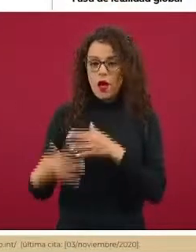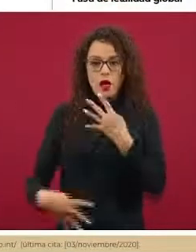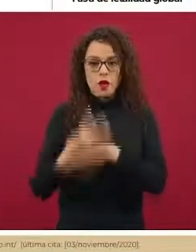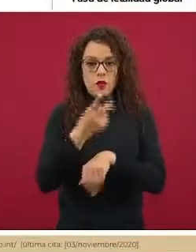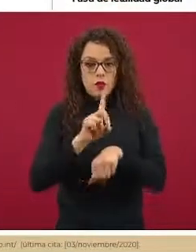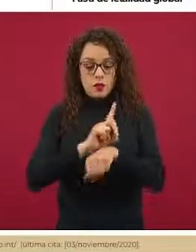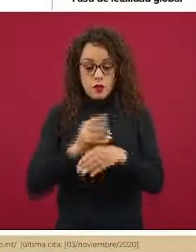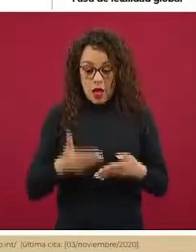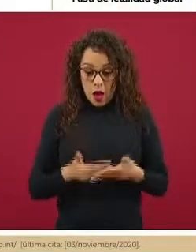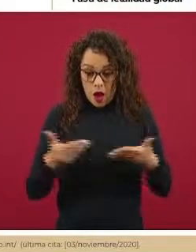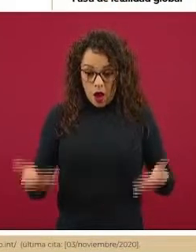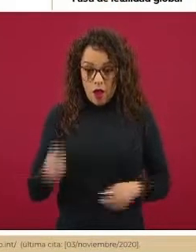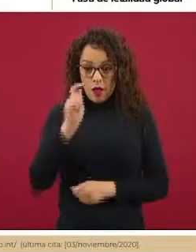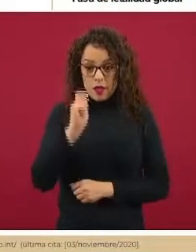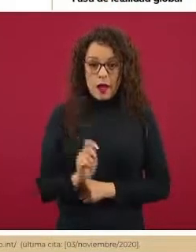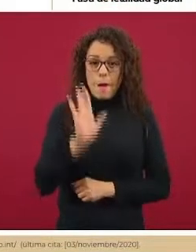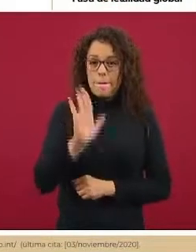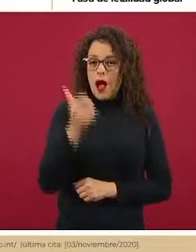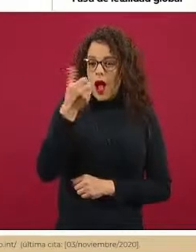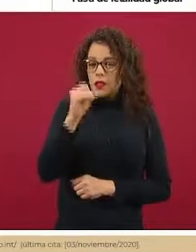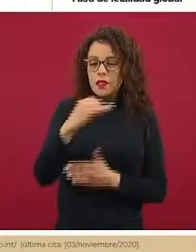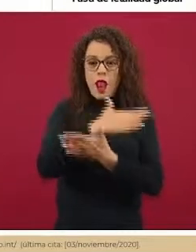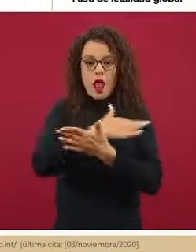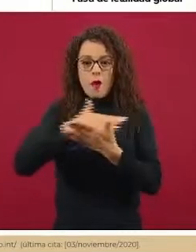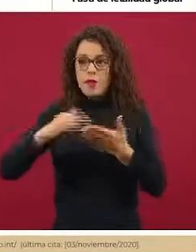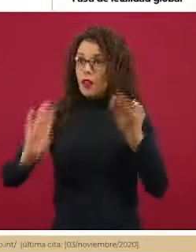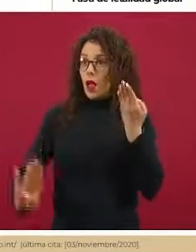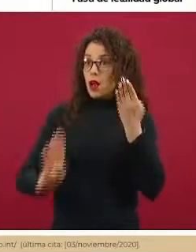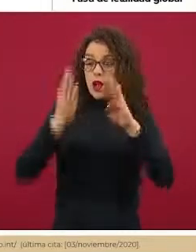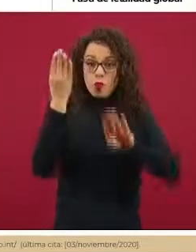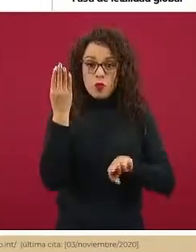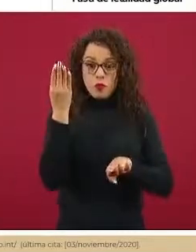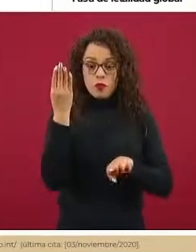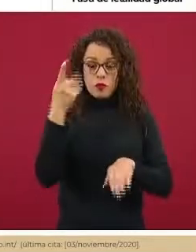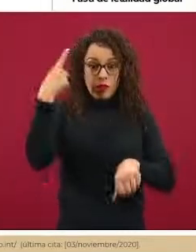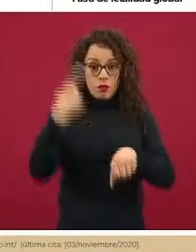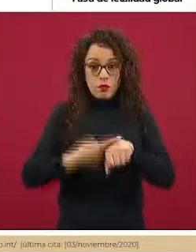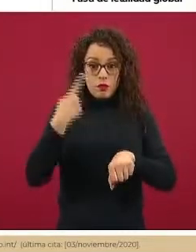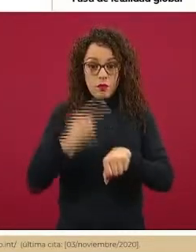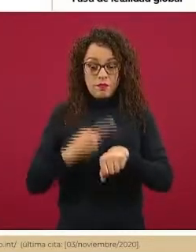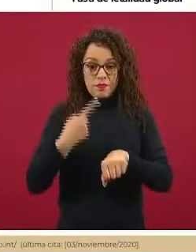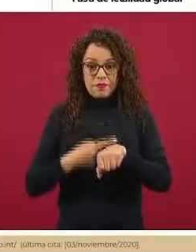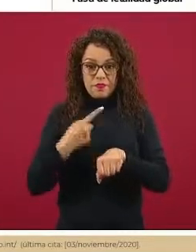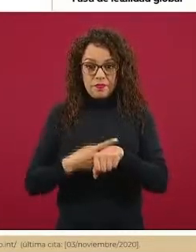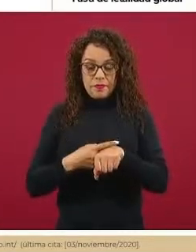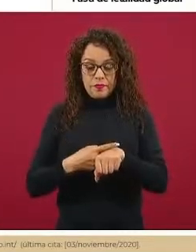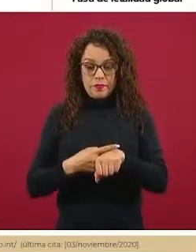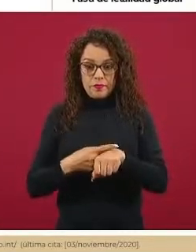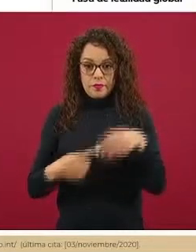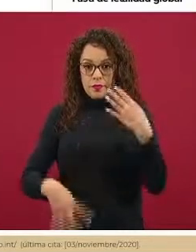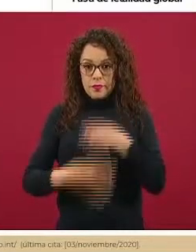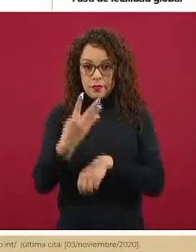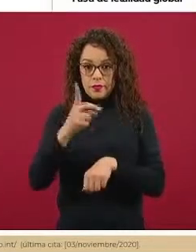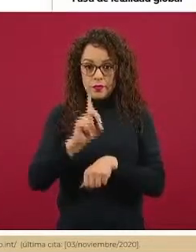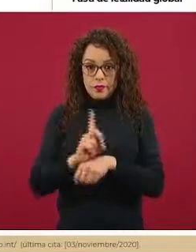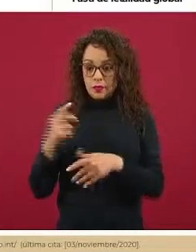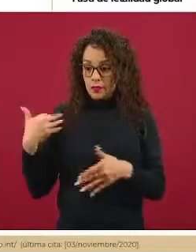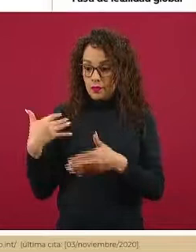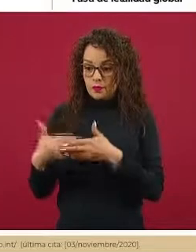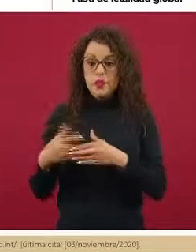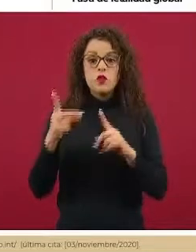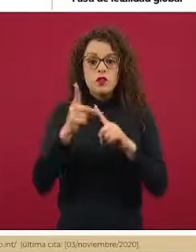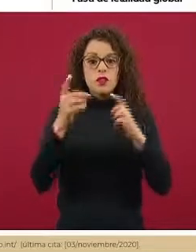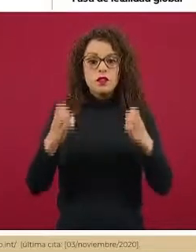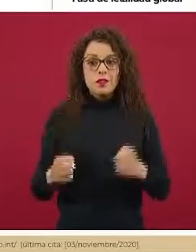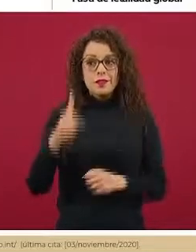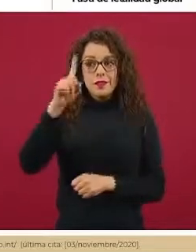hoy, prácticamente la mitad de todos los casos en el mundo que han enfermado en los últimos 14 días están en la región de Europa,